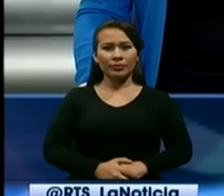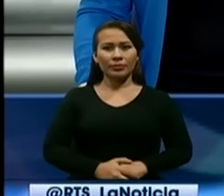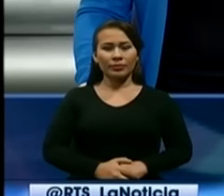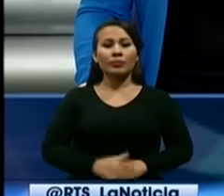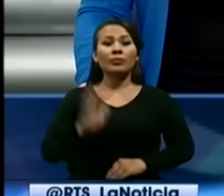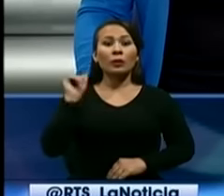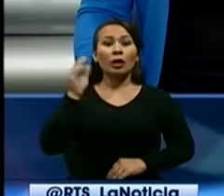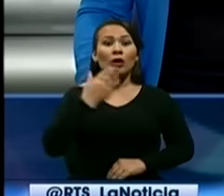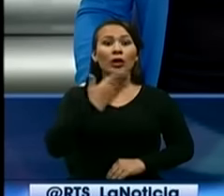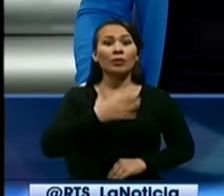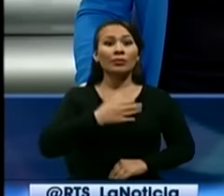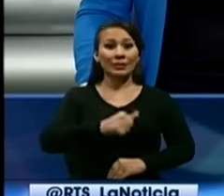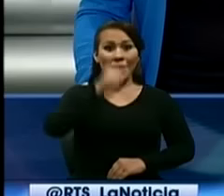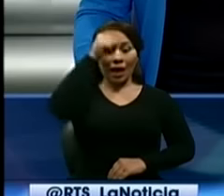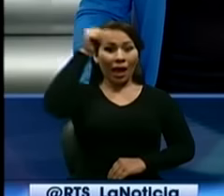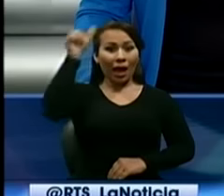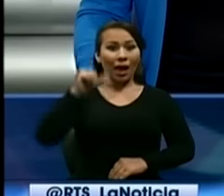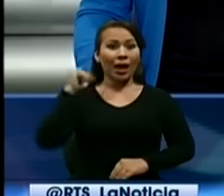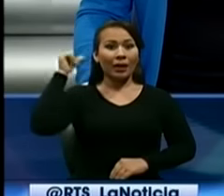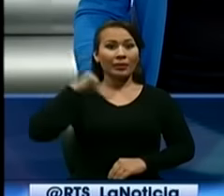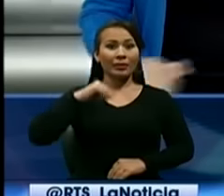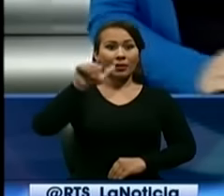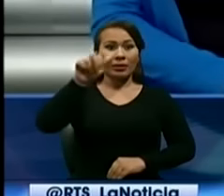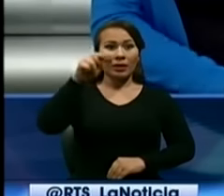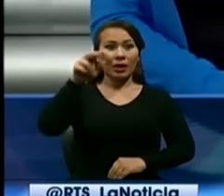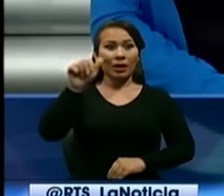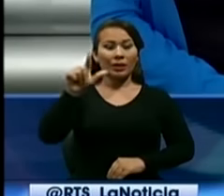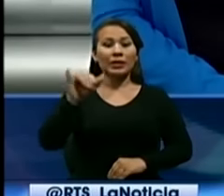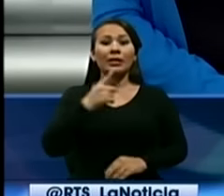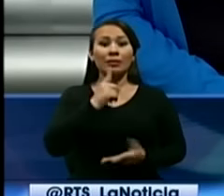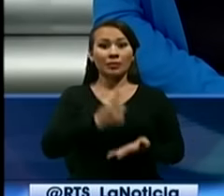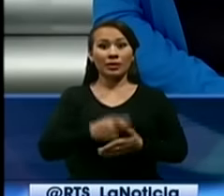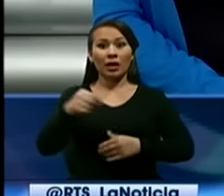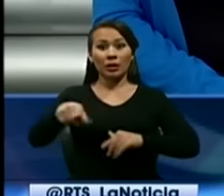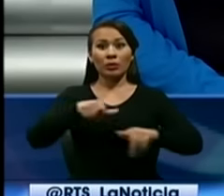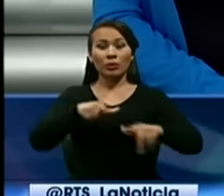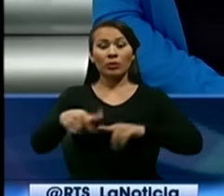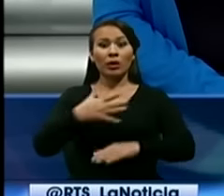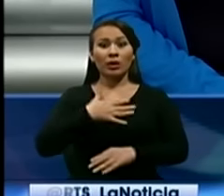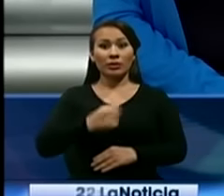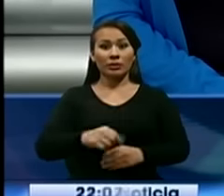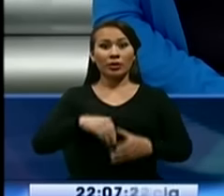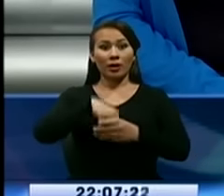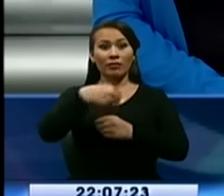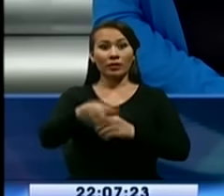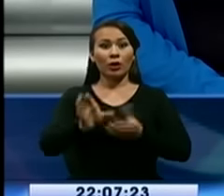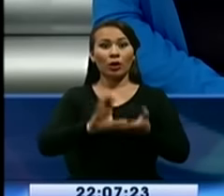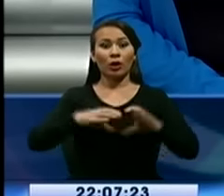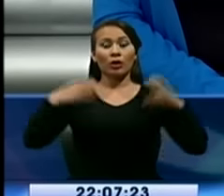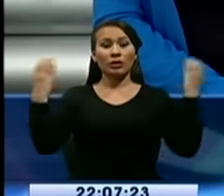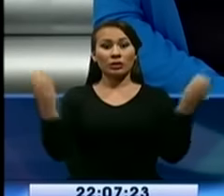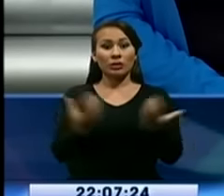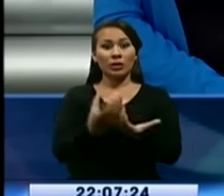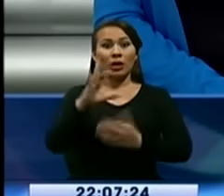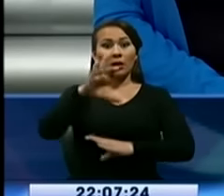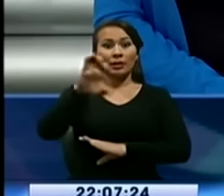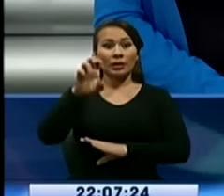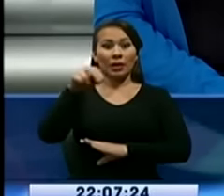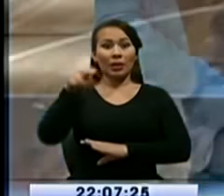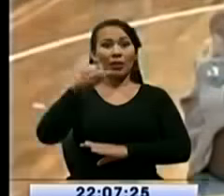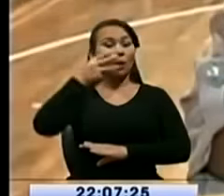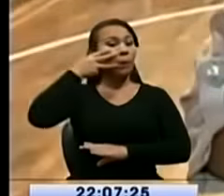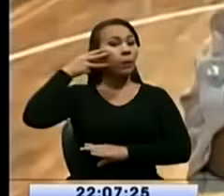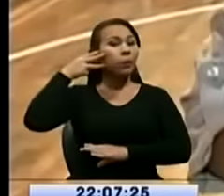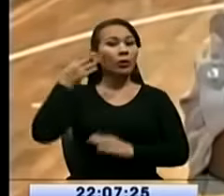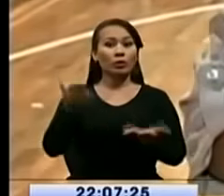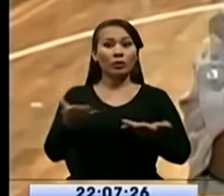Hola, Annalí, amigos televidentes, una buena noche. En efecto, nos encontramos en el Coliseo de la ciudad del Tena, donde son velados los